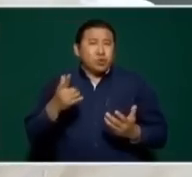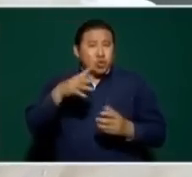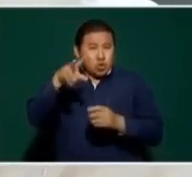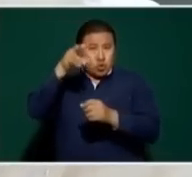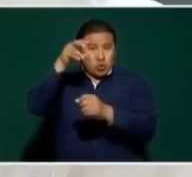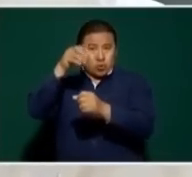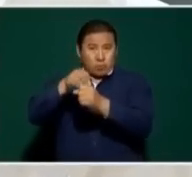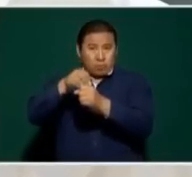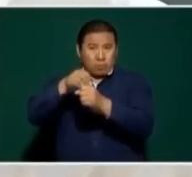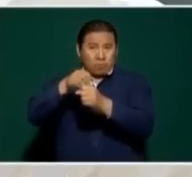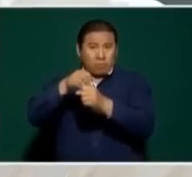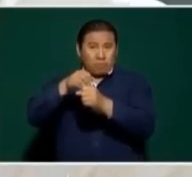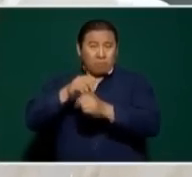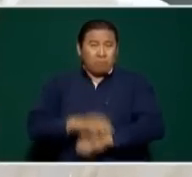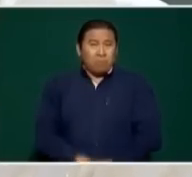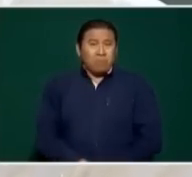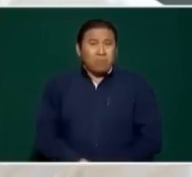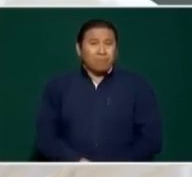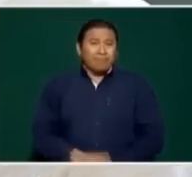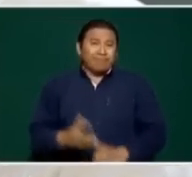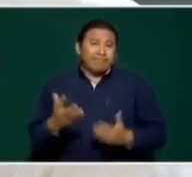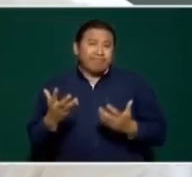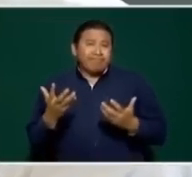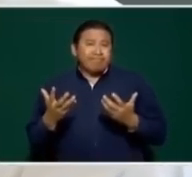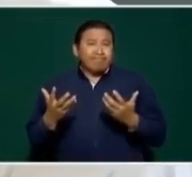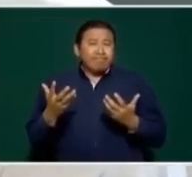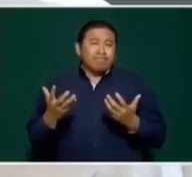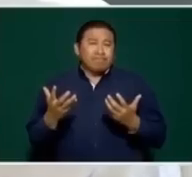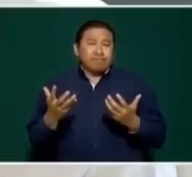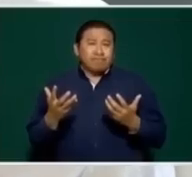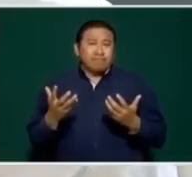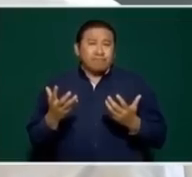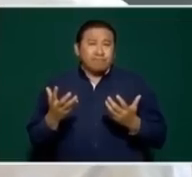todo es